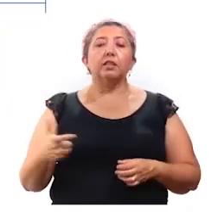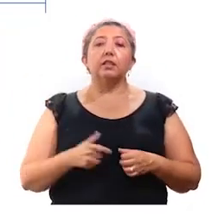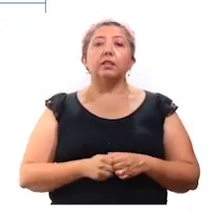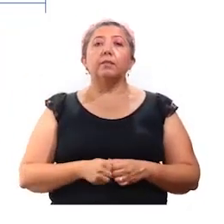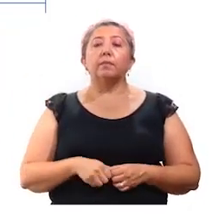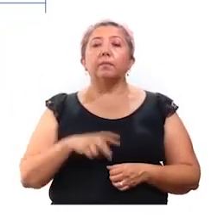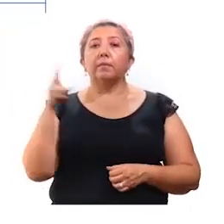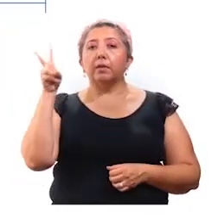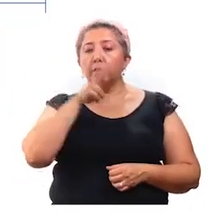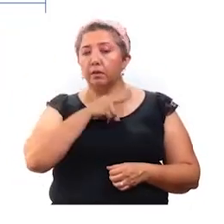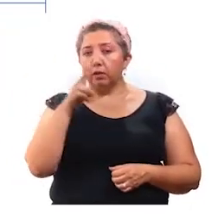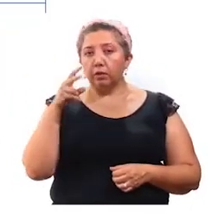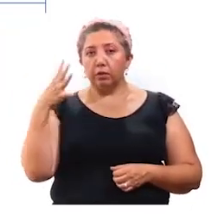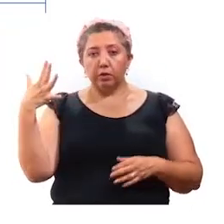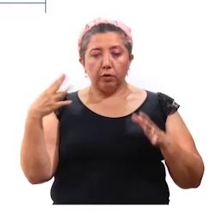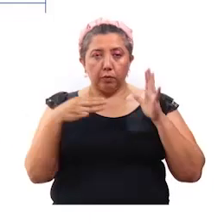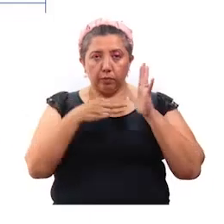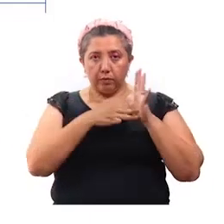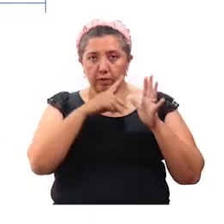68.567, Valladolid,